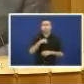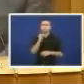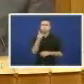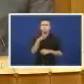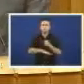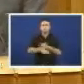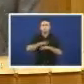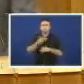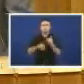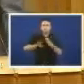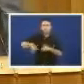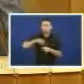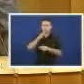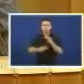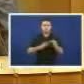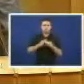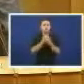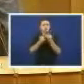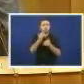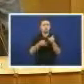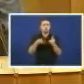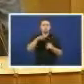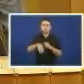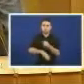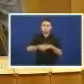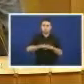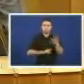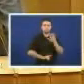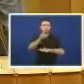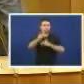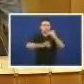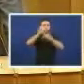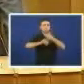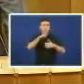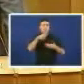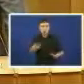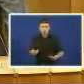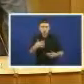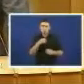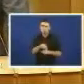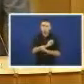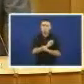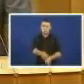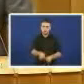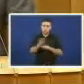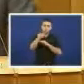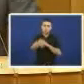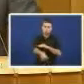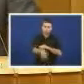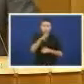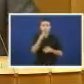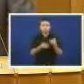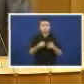ciclo económico este goberno longe de preocuparse pola mengua de beneficios de alguna